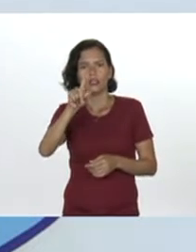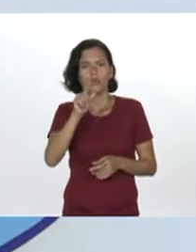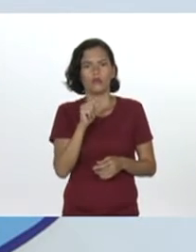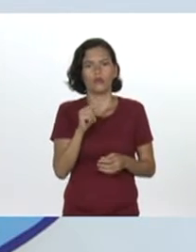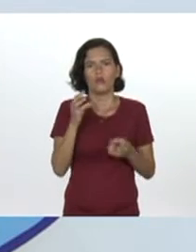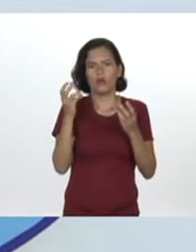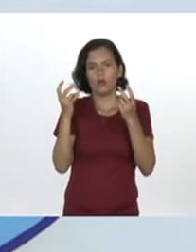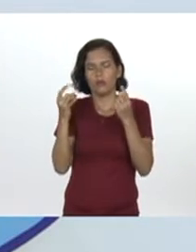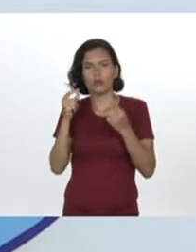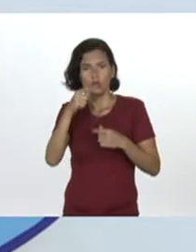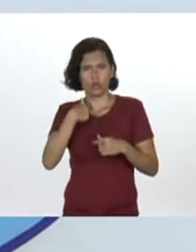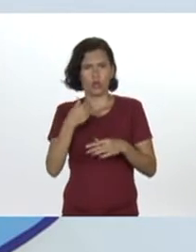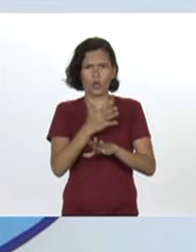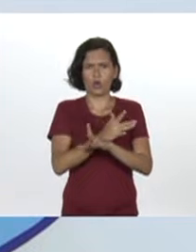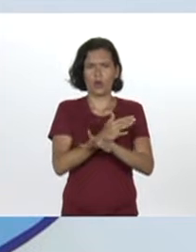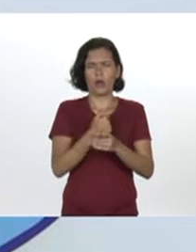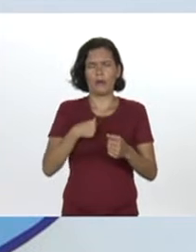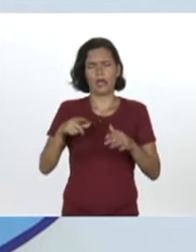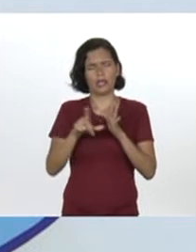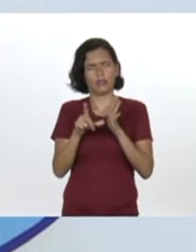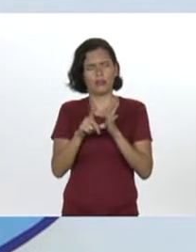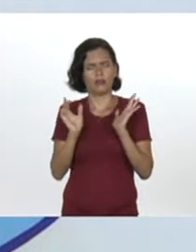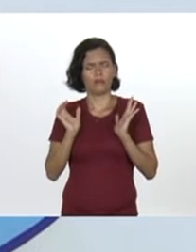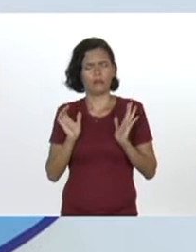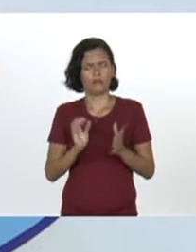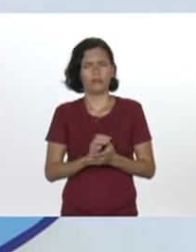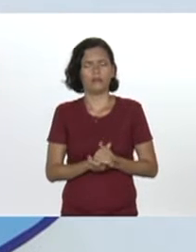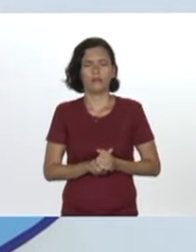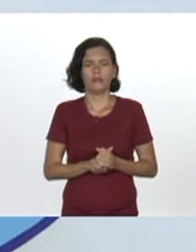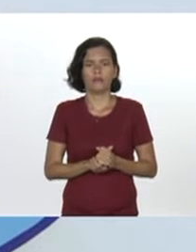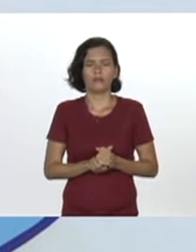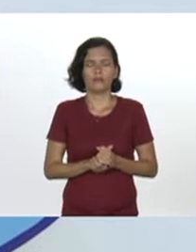puntos y todas estas cosas. Yo lo jugaba en mi colegio con mis compañeros.